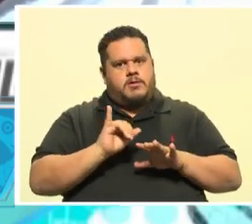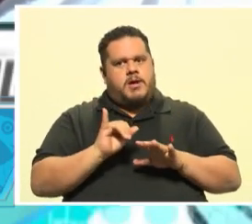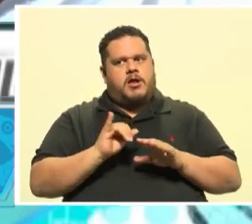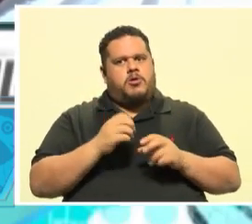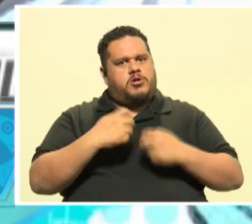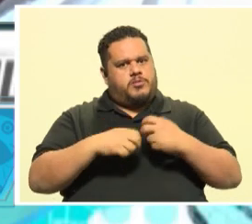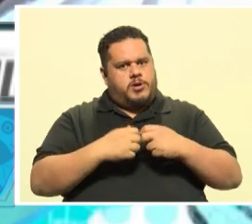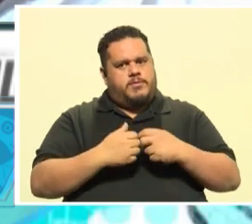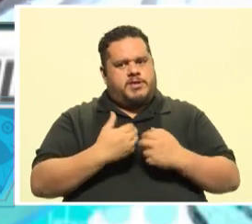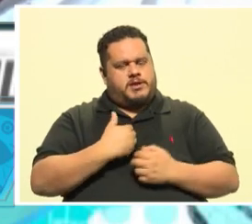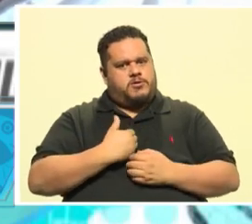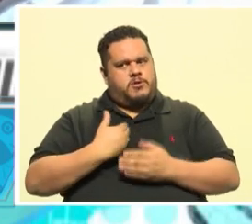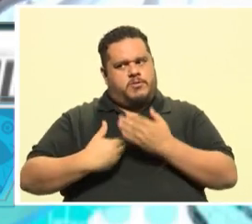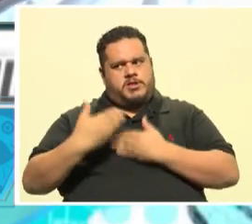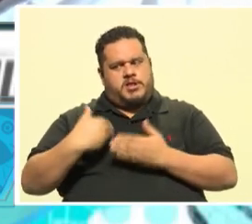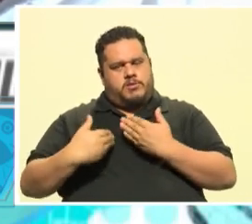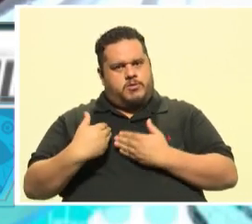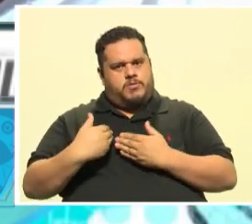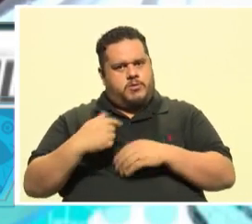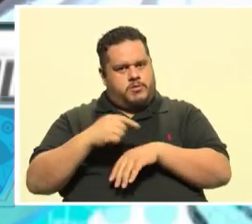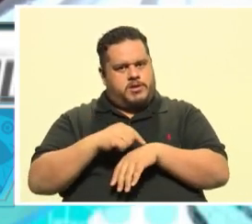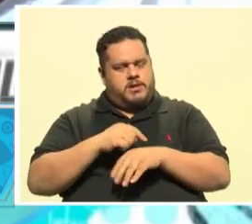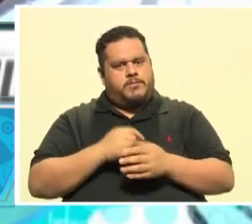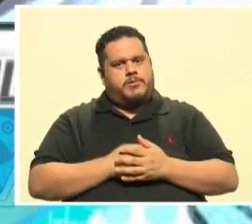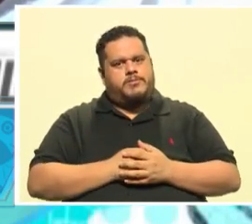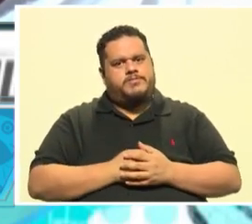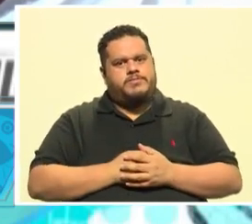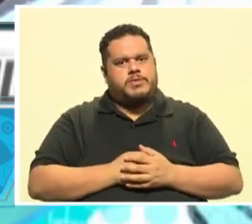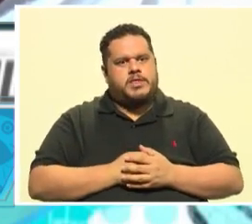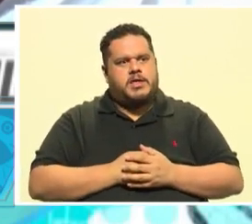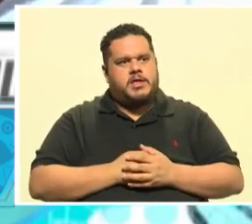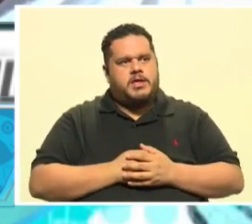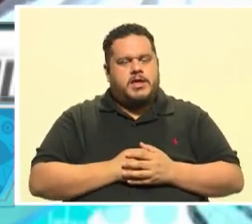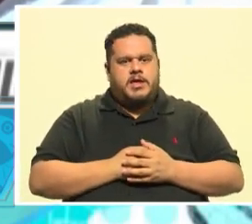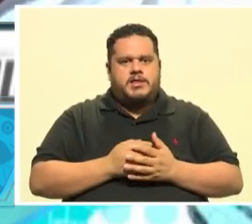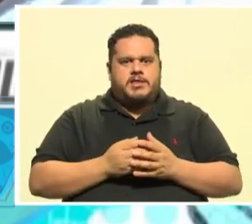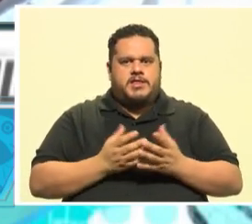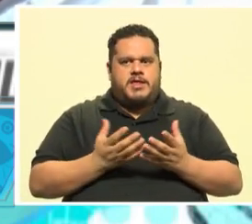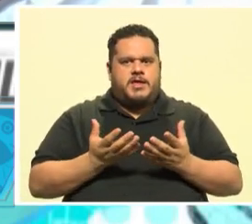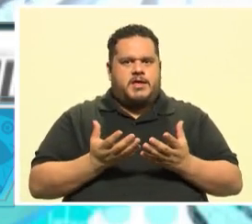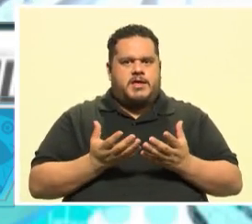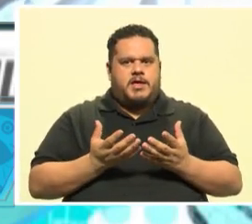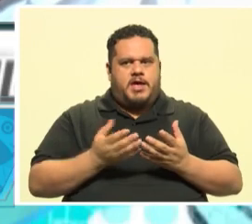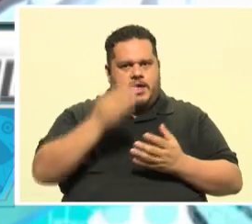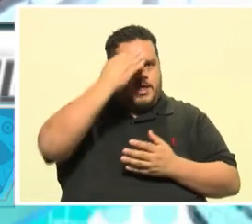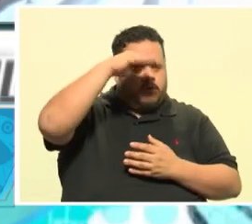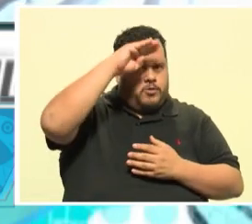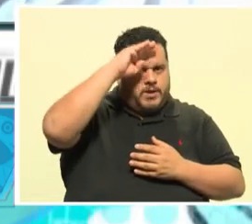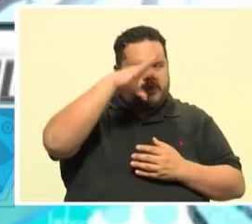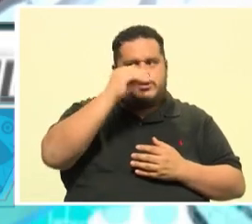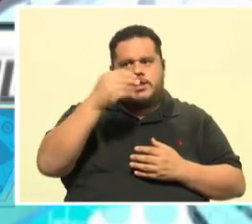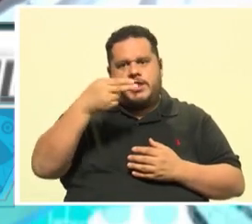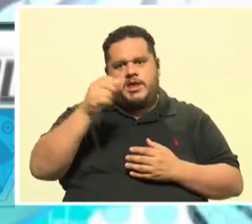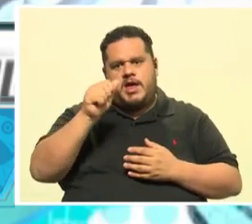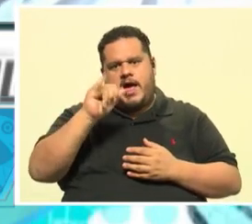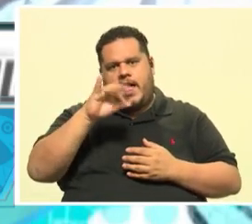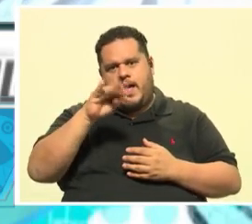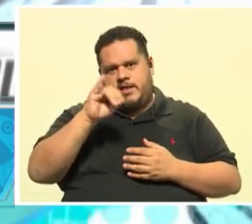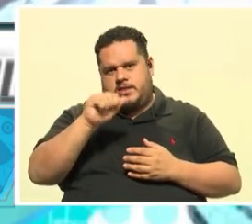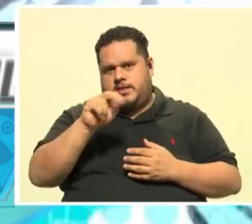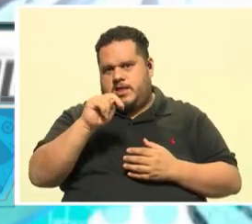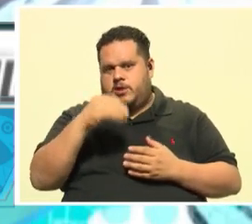asociado con la condición de ser latino o afrodescendiente, sufren las condiciones más difíciles. De manera que yo